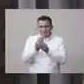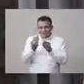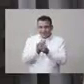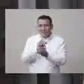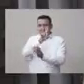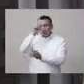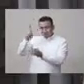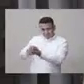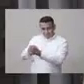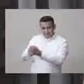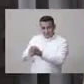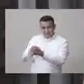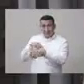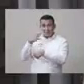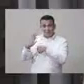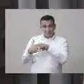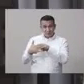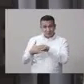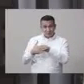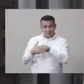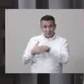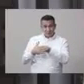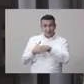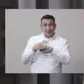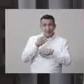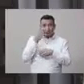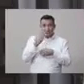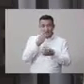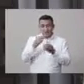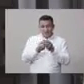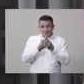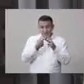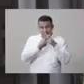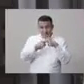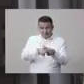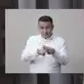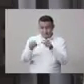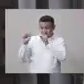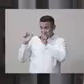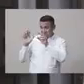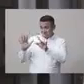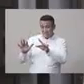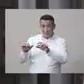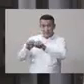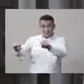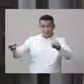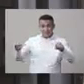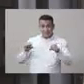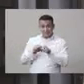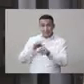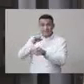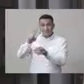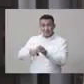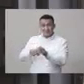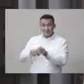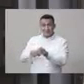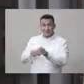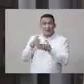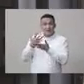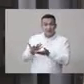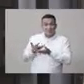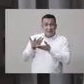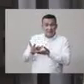en las aulas, está condicionado si y solo si logramos disminuir la intensidad de los